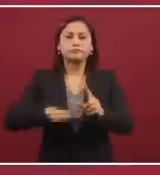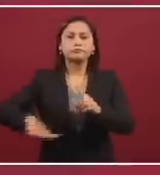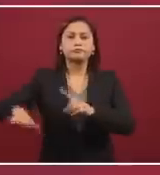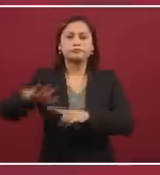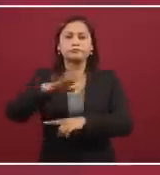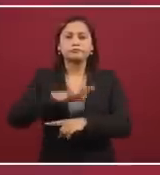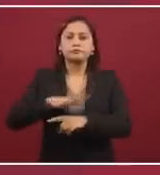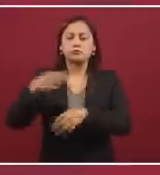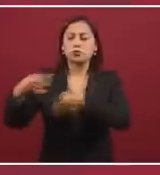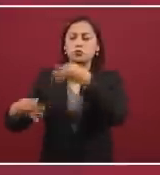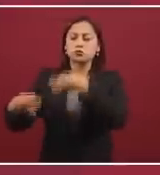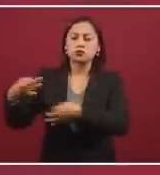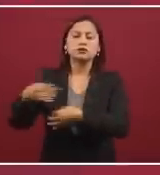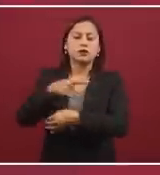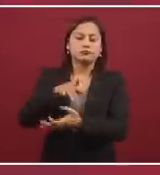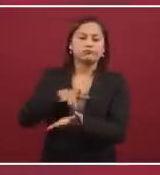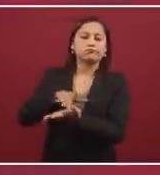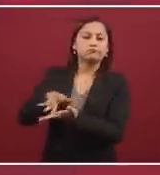justicia